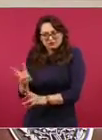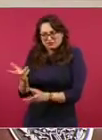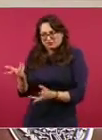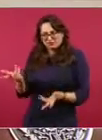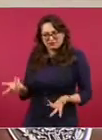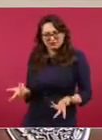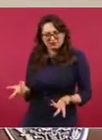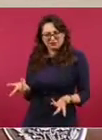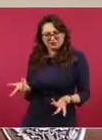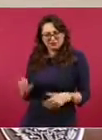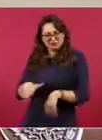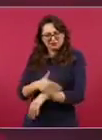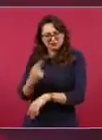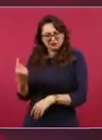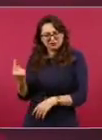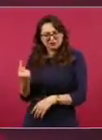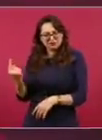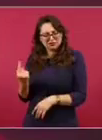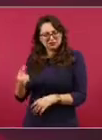Entonces sí,